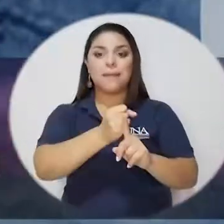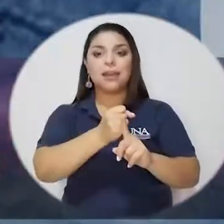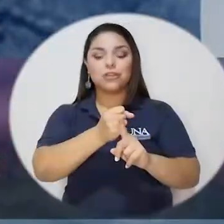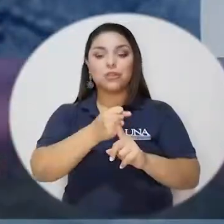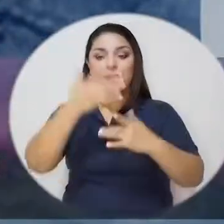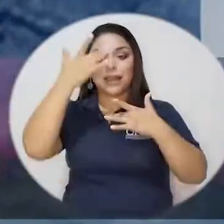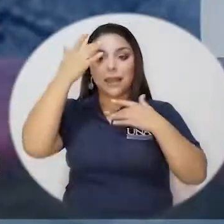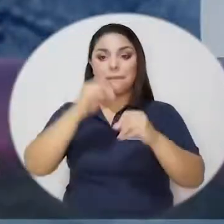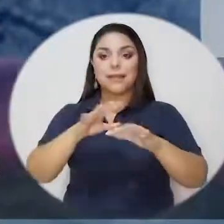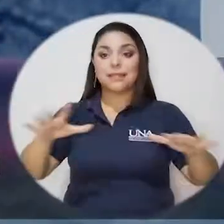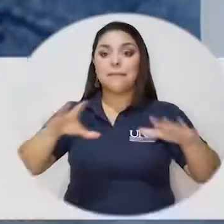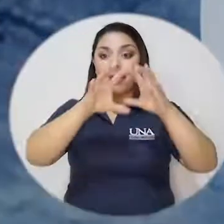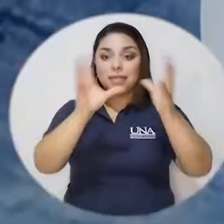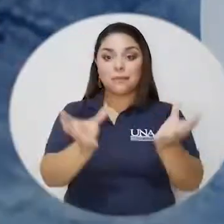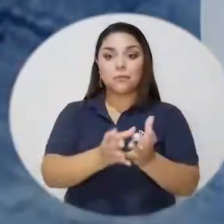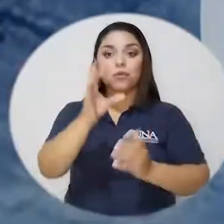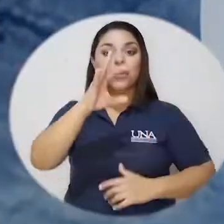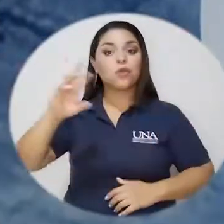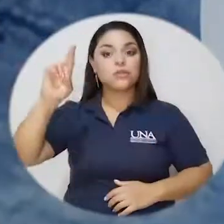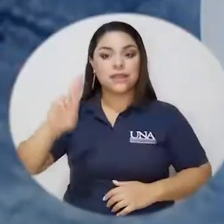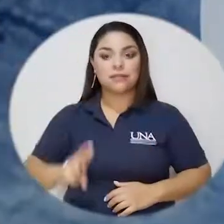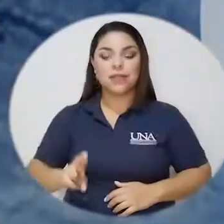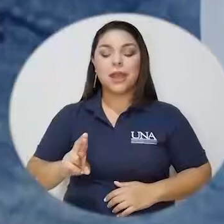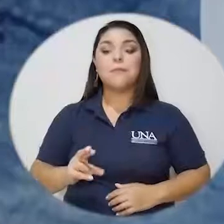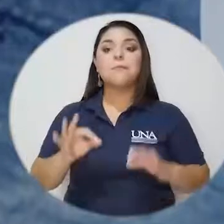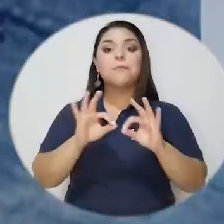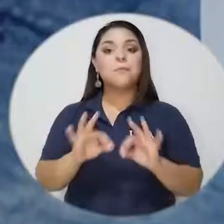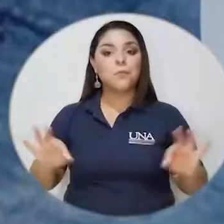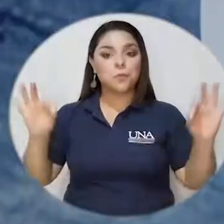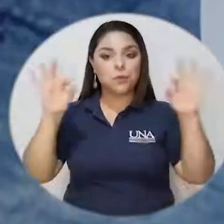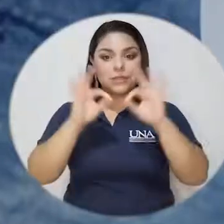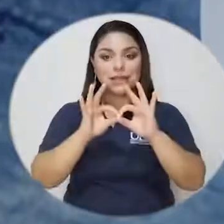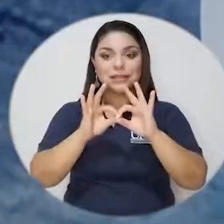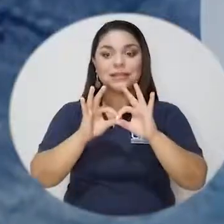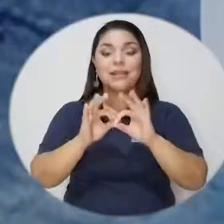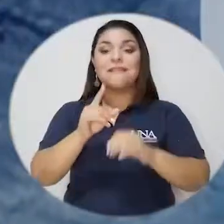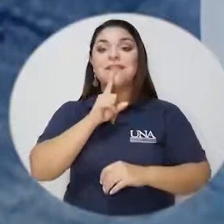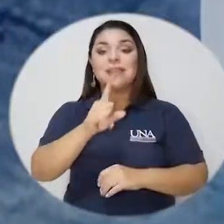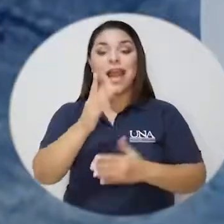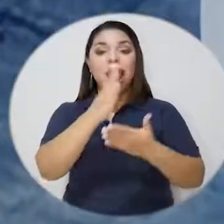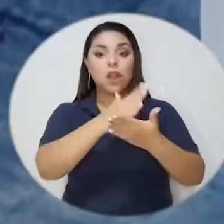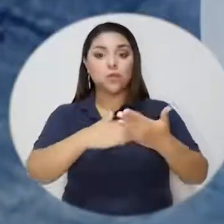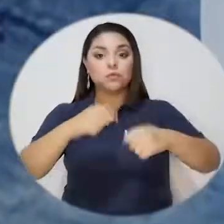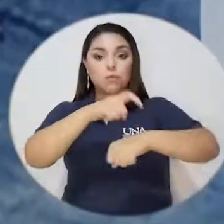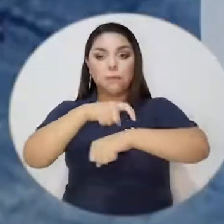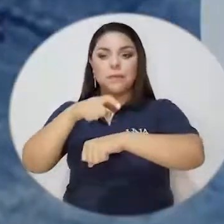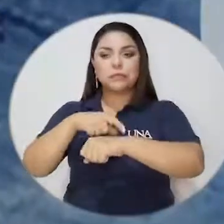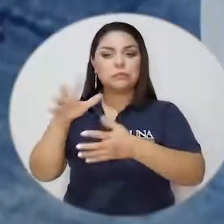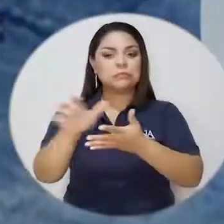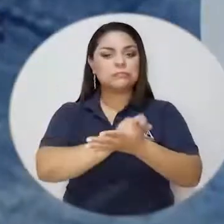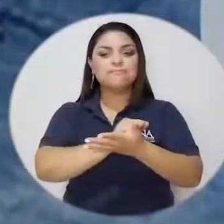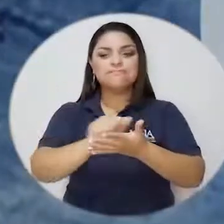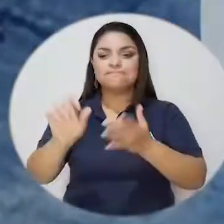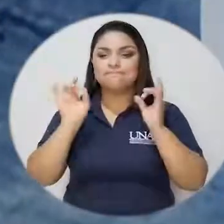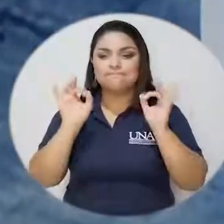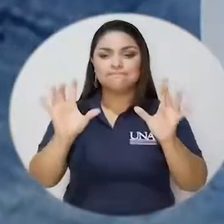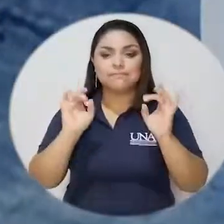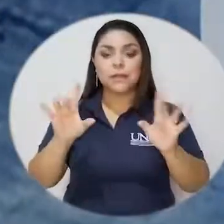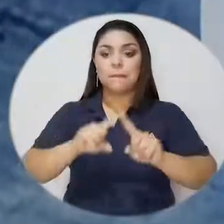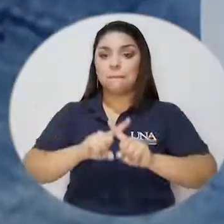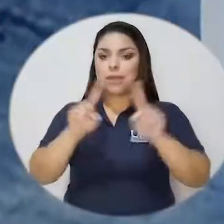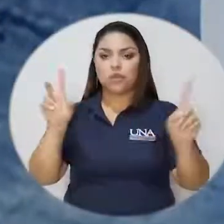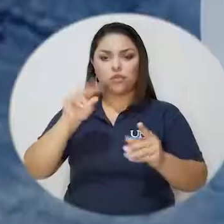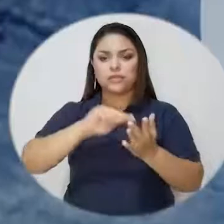en el mundo y en Costa Rica ha sido muy importante, en algunos casos devastador, pero eso no significa que